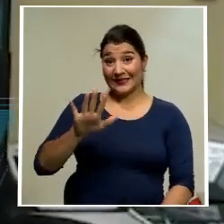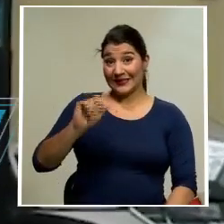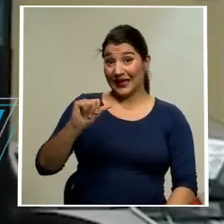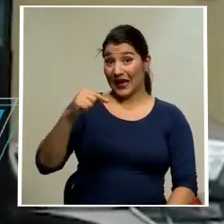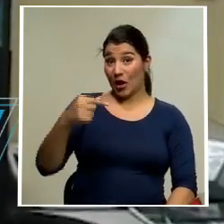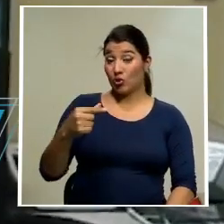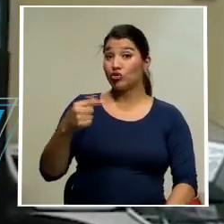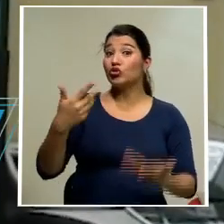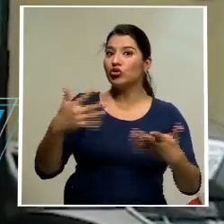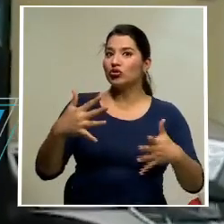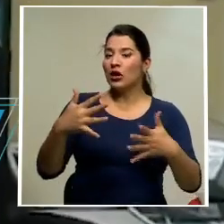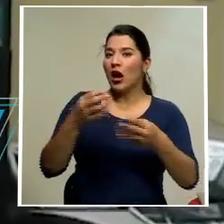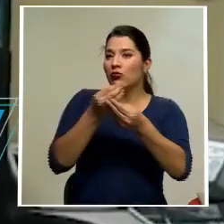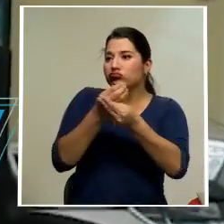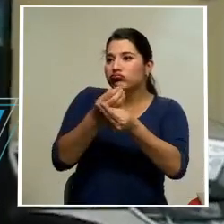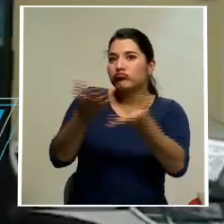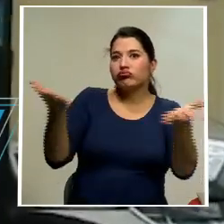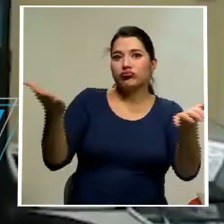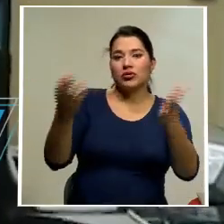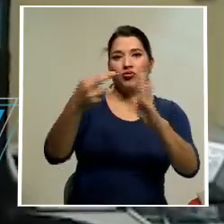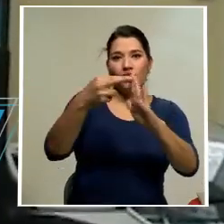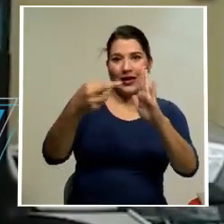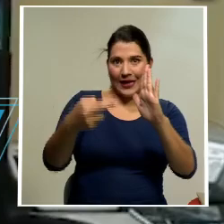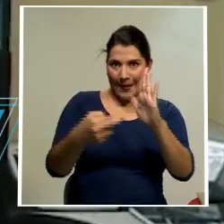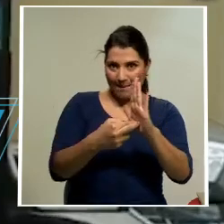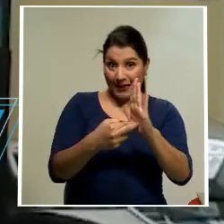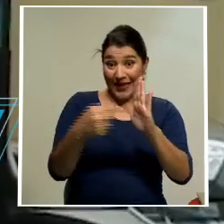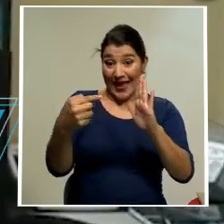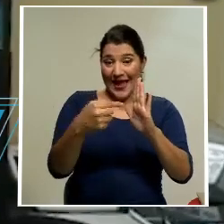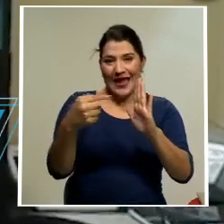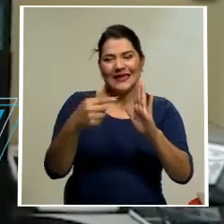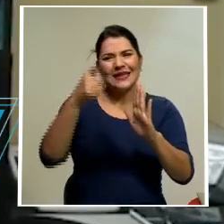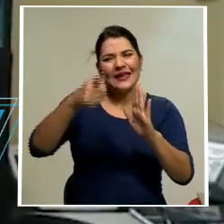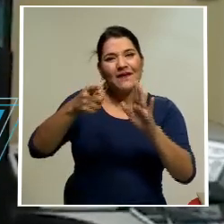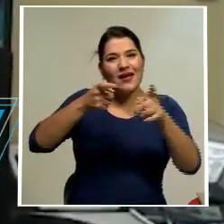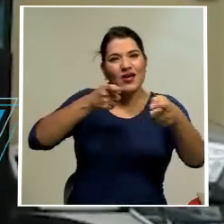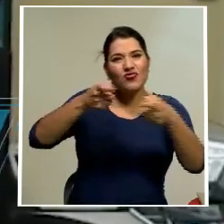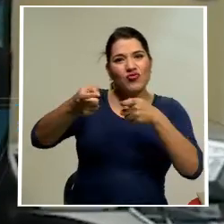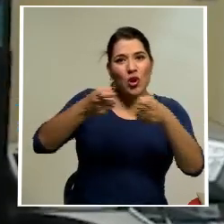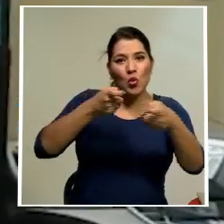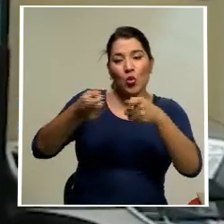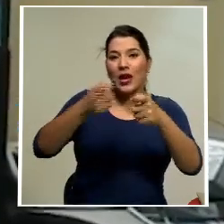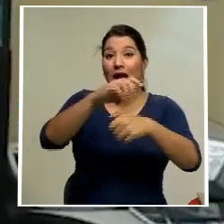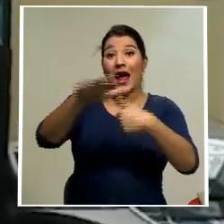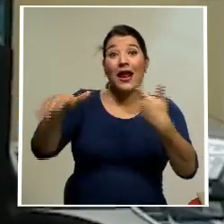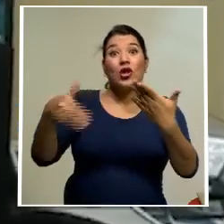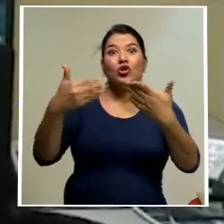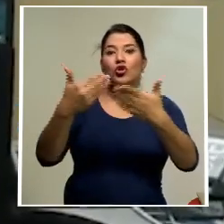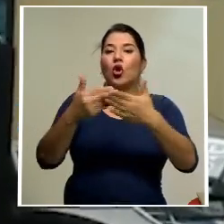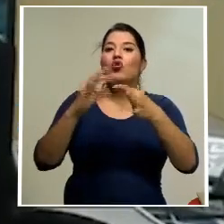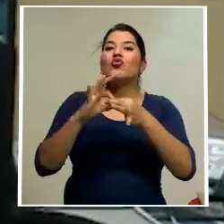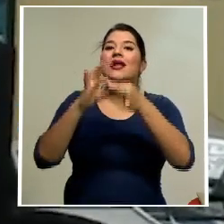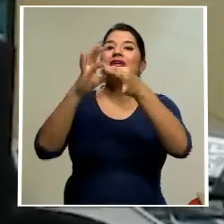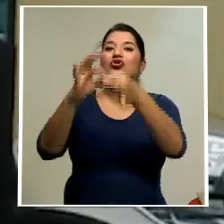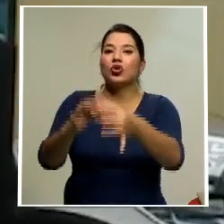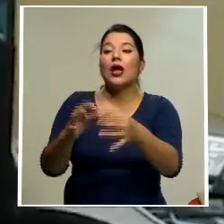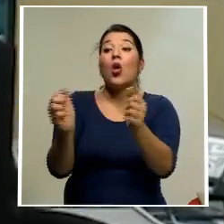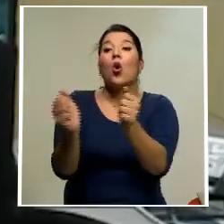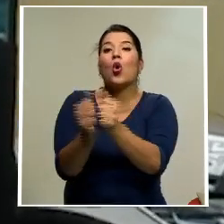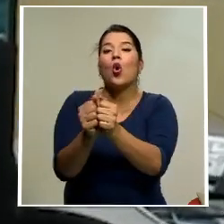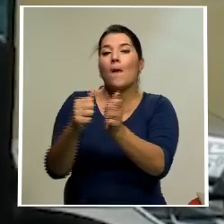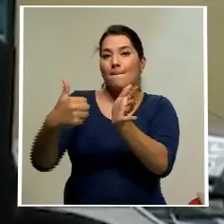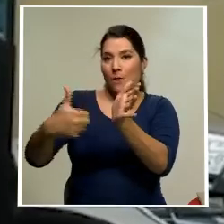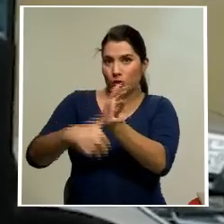ya difundido el reglamento que va a regular todo lo relativo al ejercicio del sufragio en esta próxima